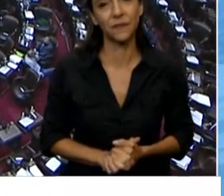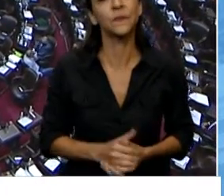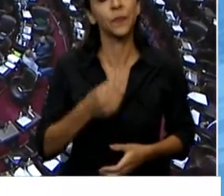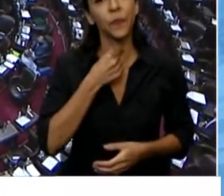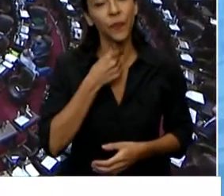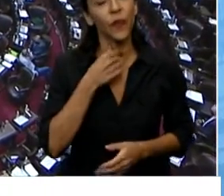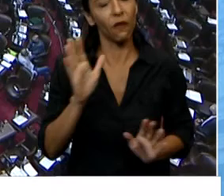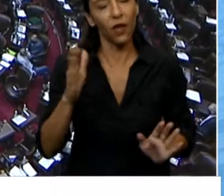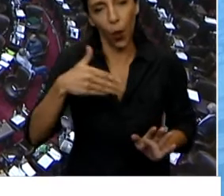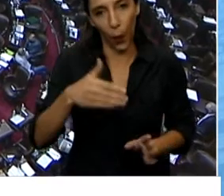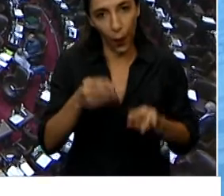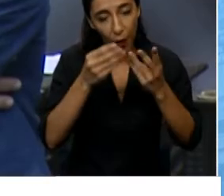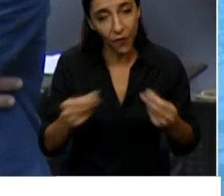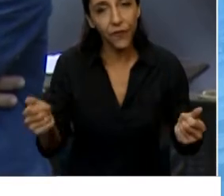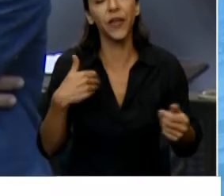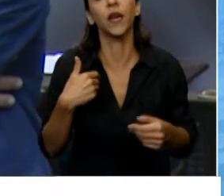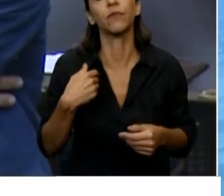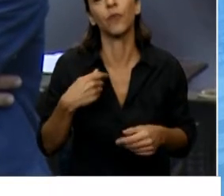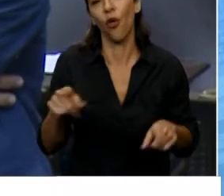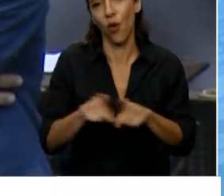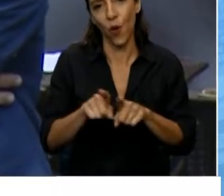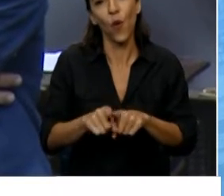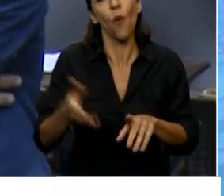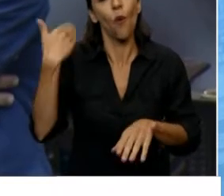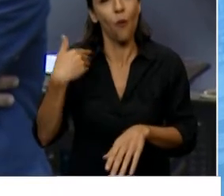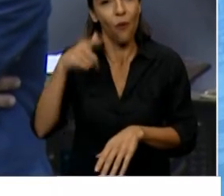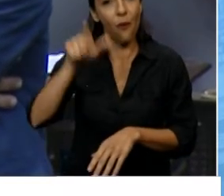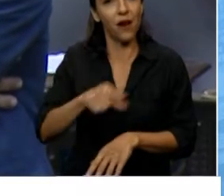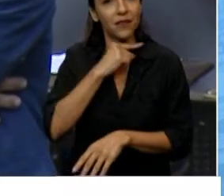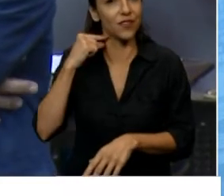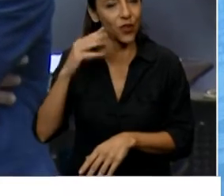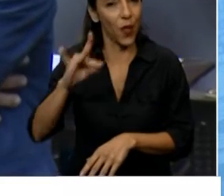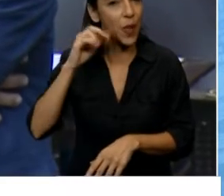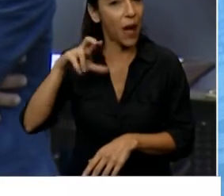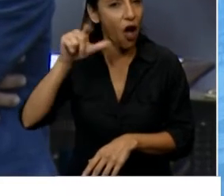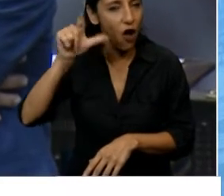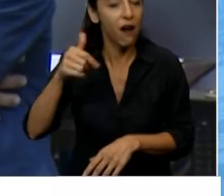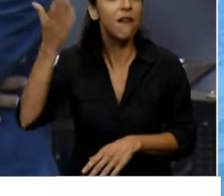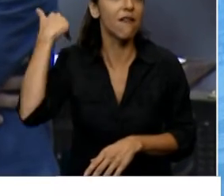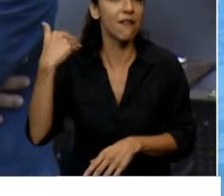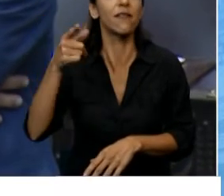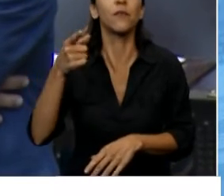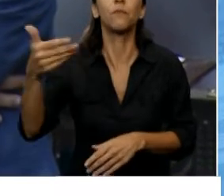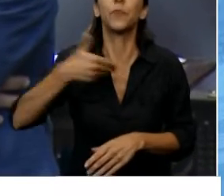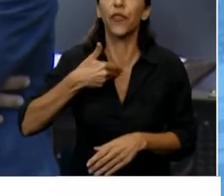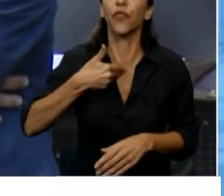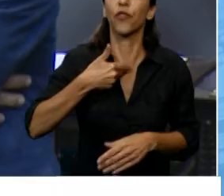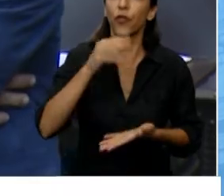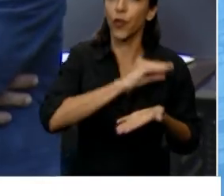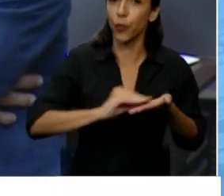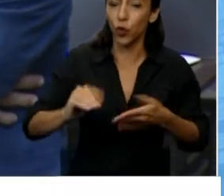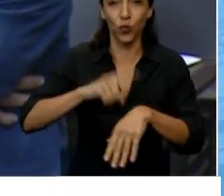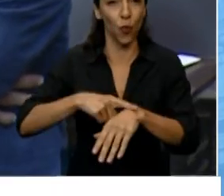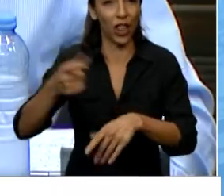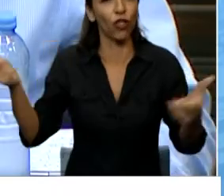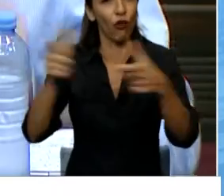las palabras, volviendo al sacerdote Di Paola, cuando nos pidió a los diputados, durante su exposición en